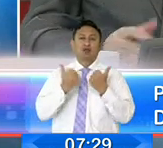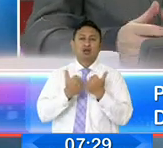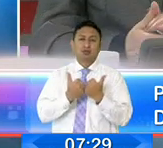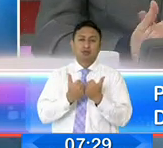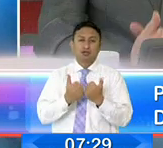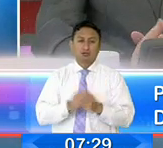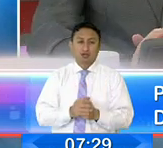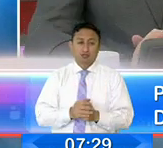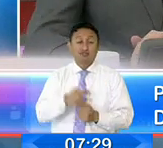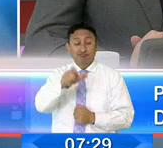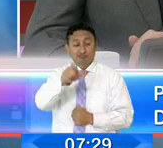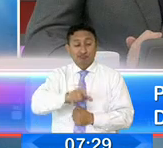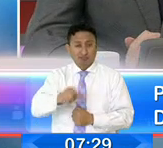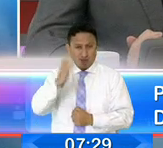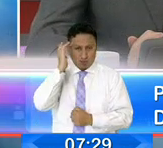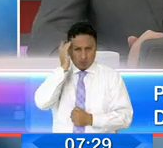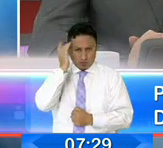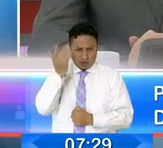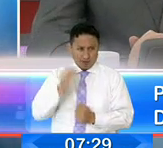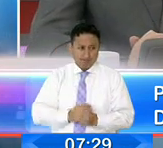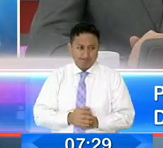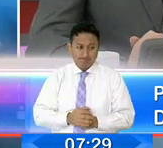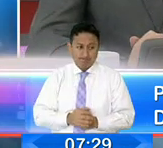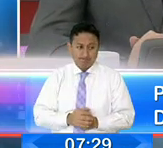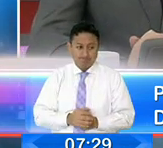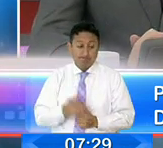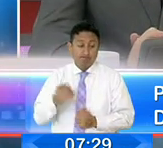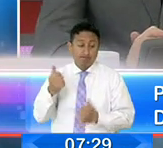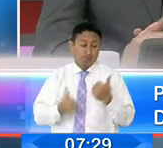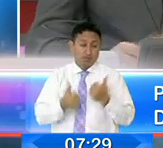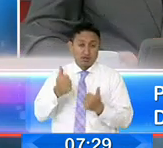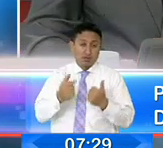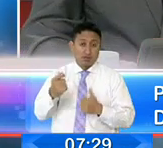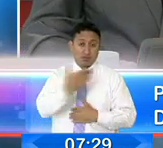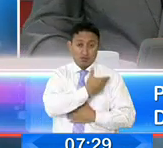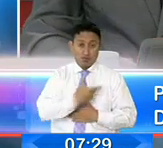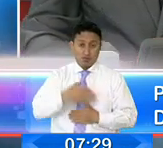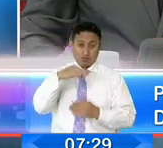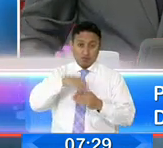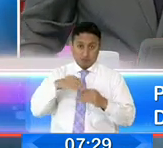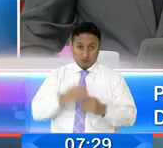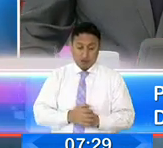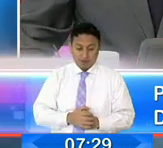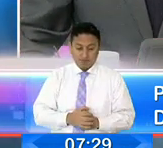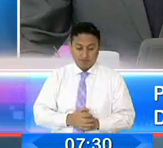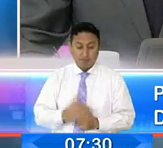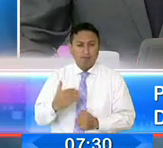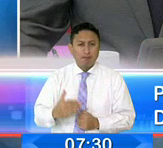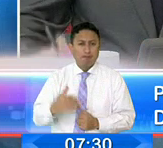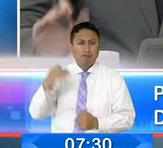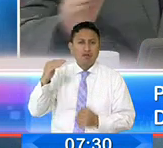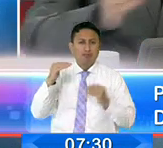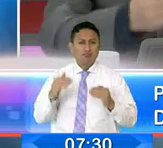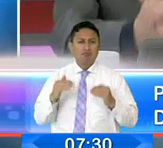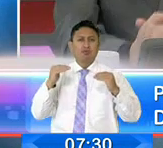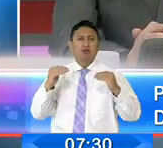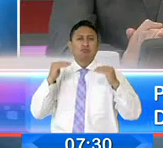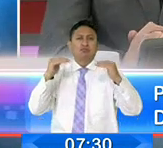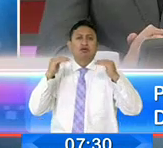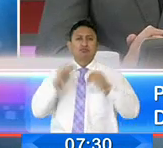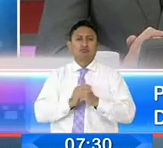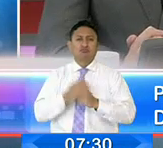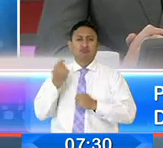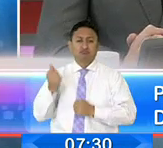preocupaciones y sin duda uno de los planteamientos que debe tener un candidato a la presidencia de la República es alcanzar mayores niveles de